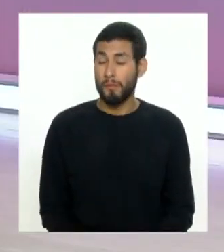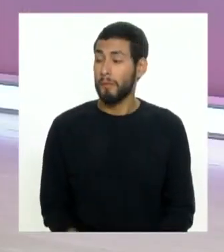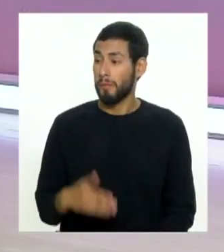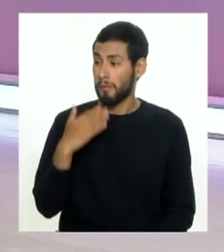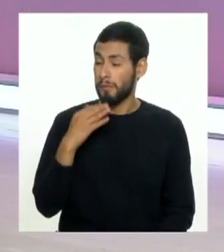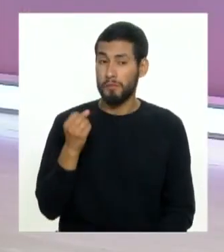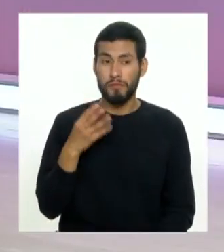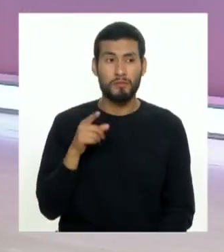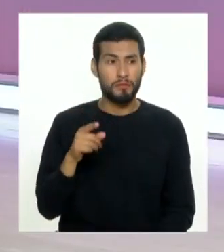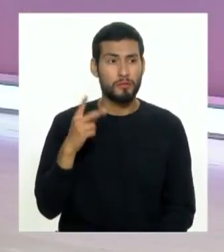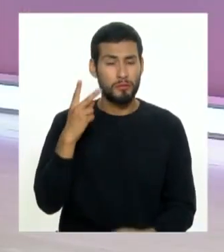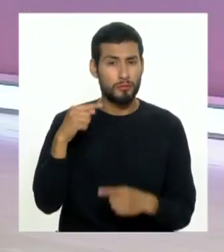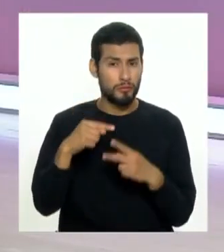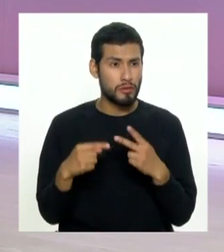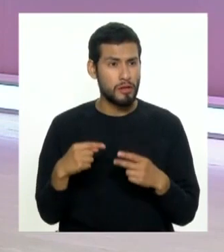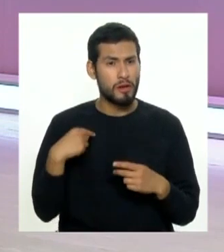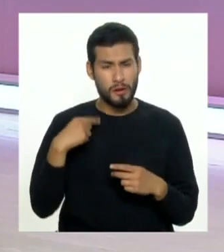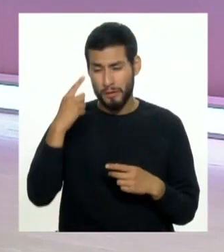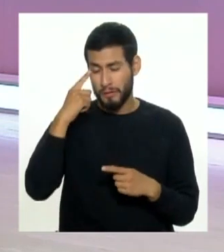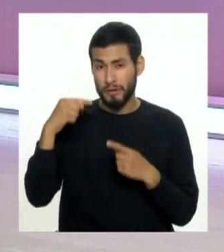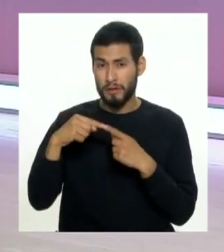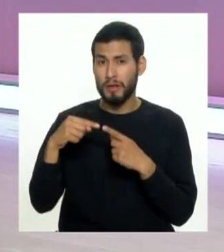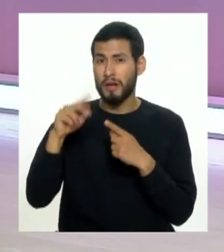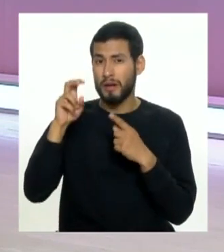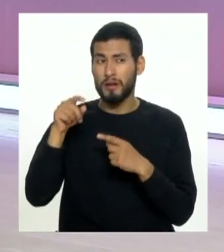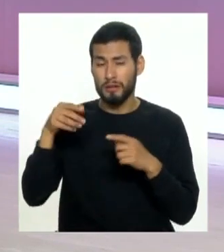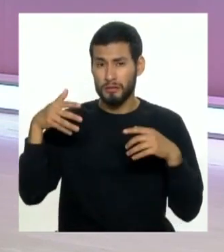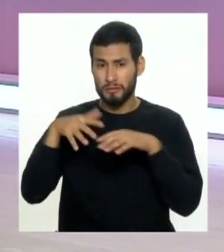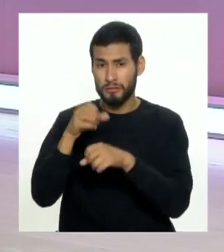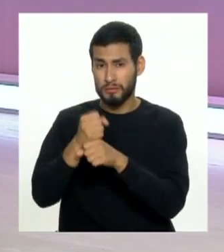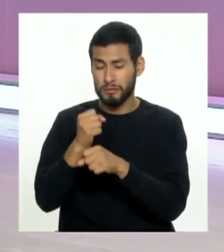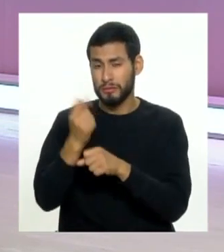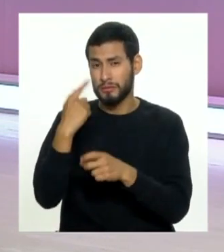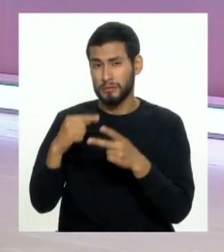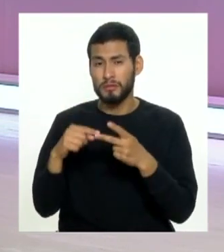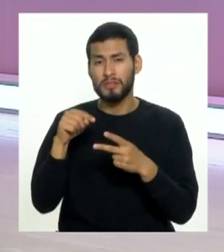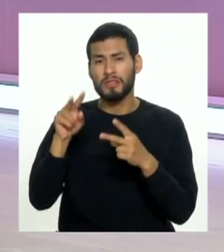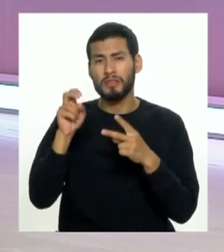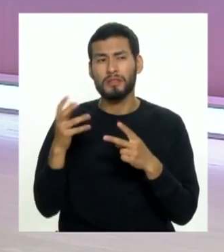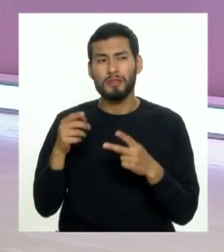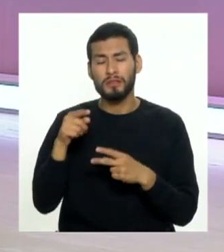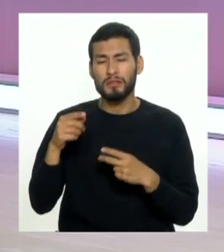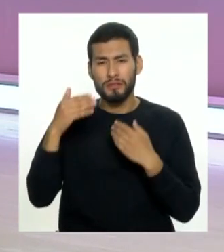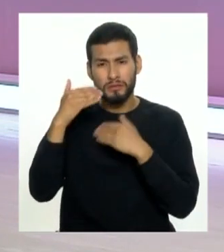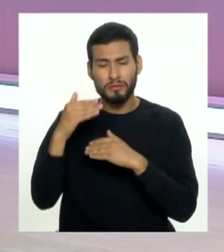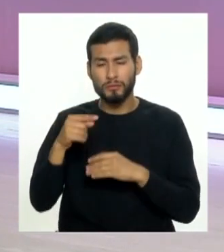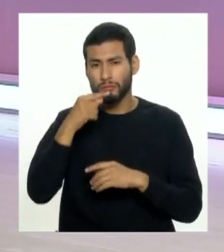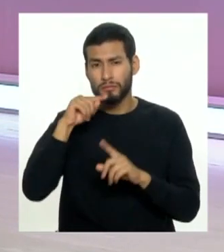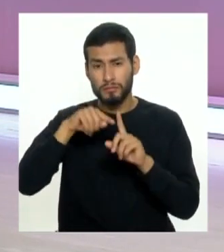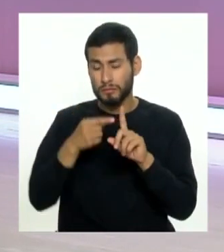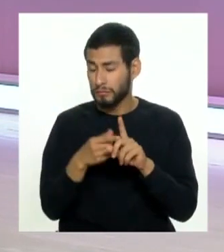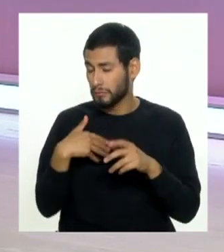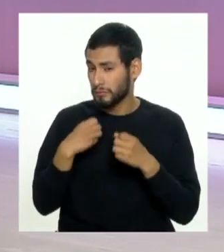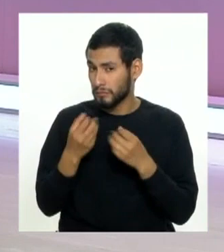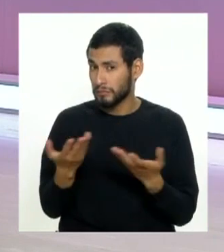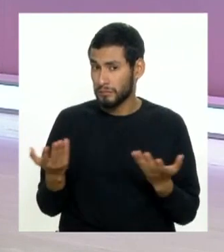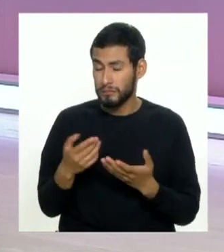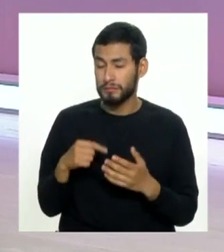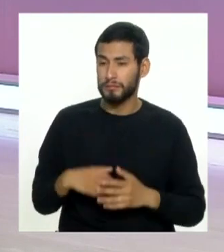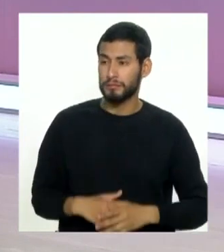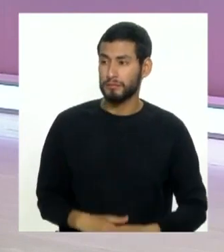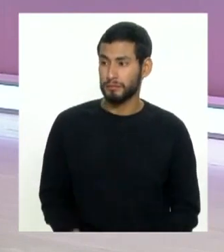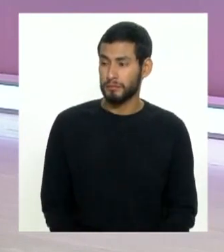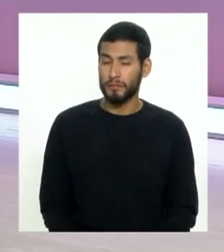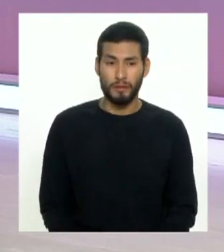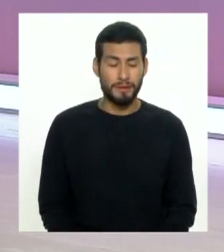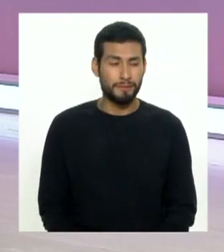Excelente pregunta, José. ¿No? Dos buenas preguntas, yo creo, la primera con respecto a la inserción laboral y la segunda con algunas limitaciones de las damas, básicamente con el